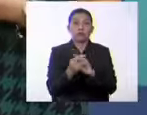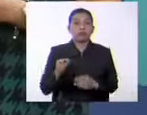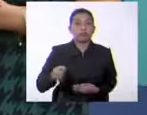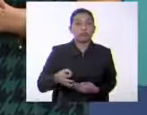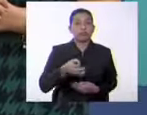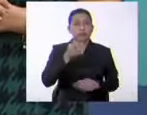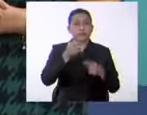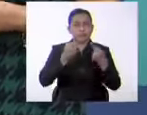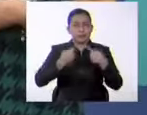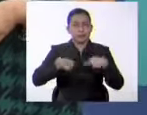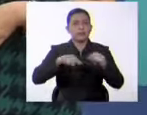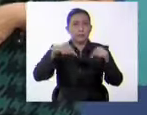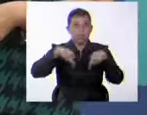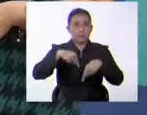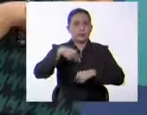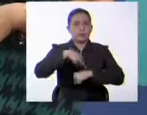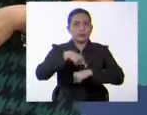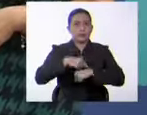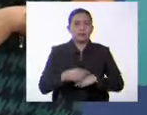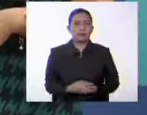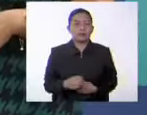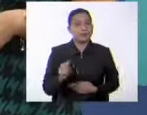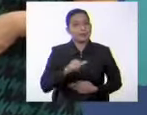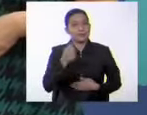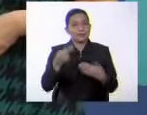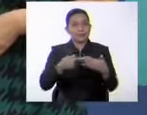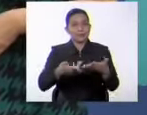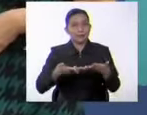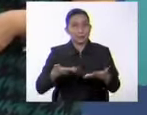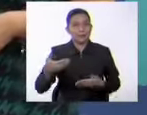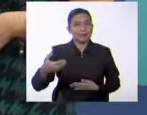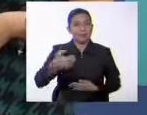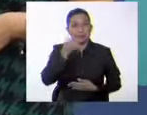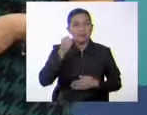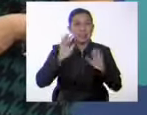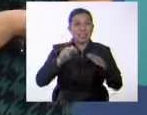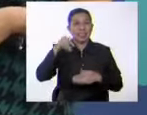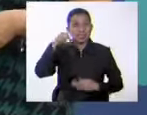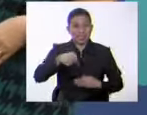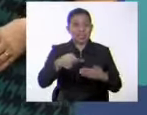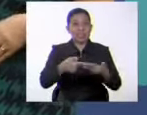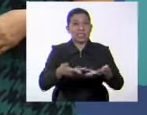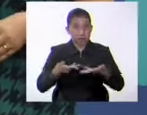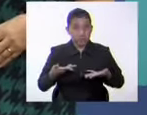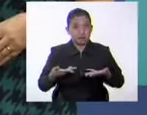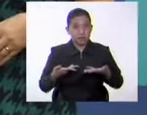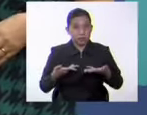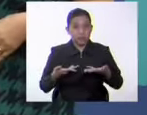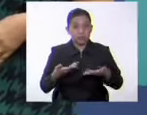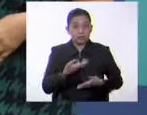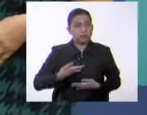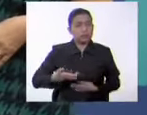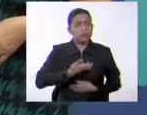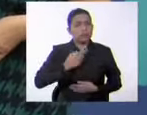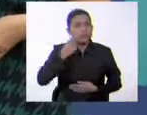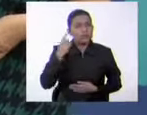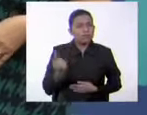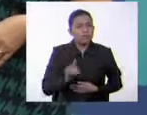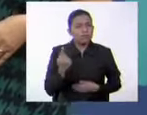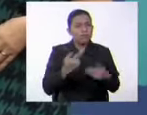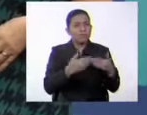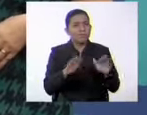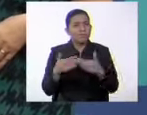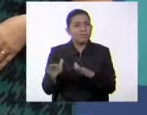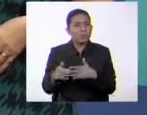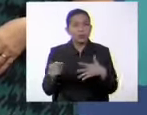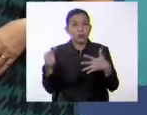siguen vigentes y hay otros derechos que se han conseguido, pero estos derechos principales están, si nosotros buscamos en cada una de las